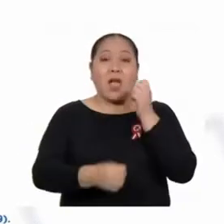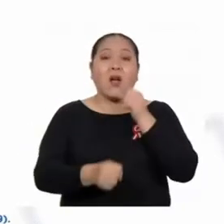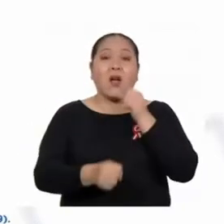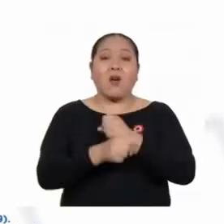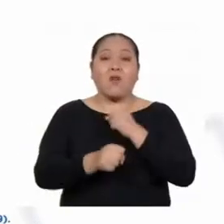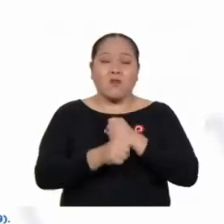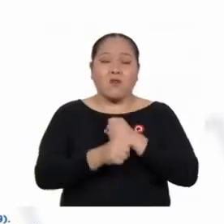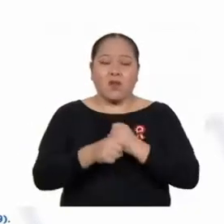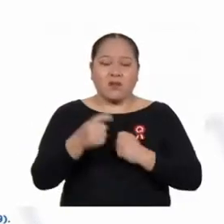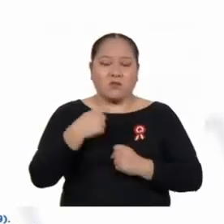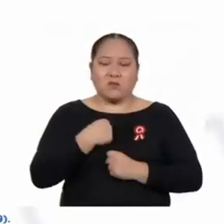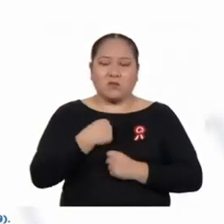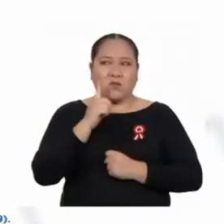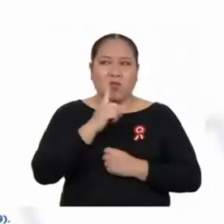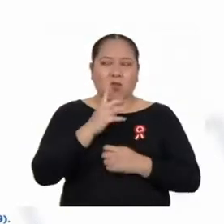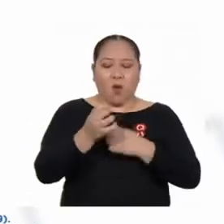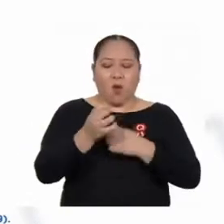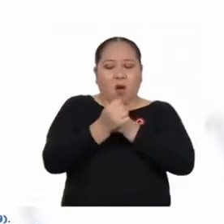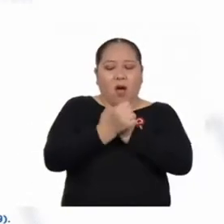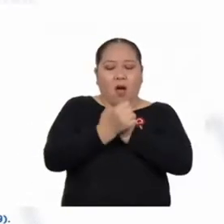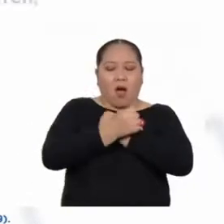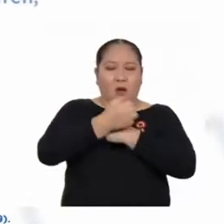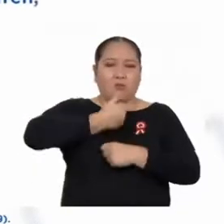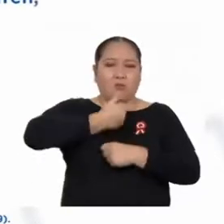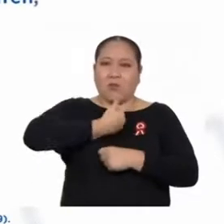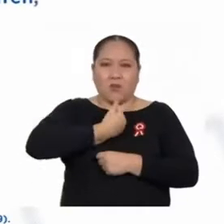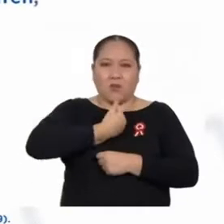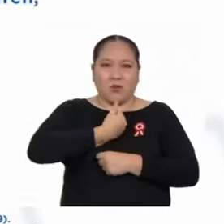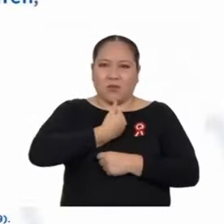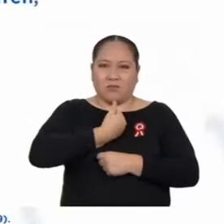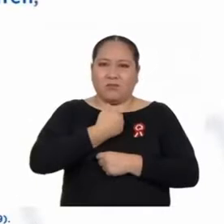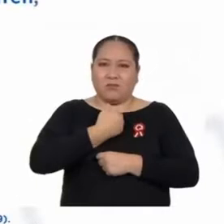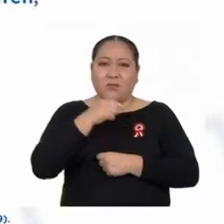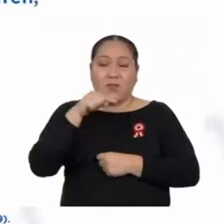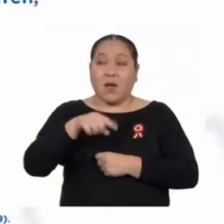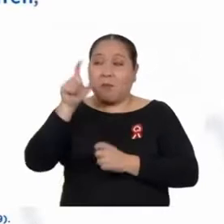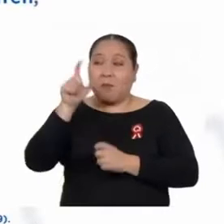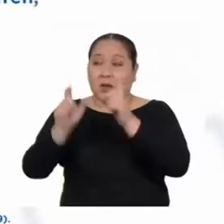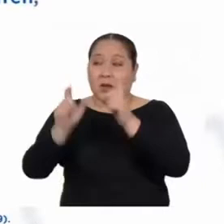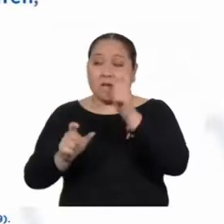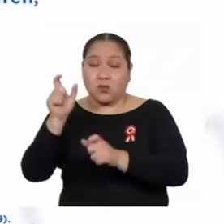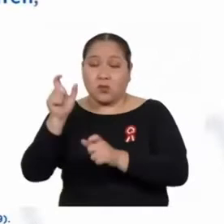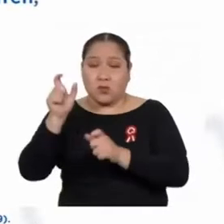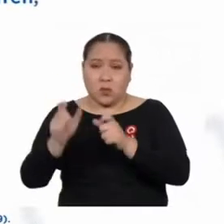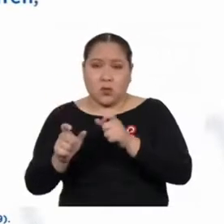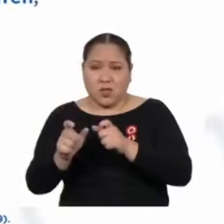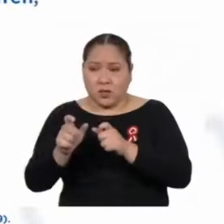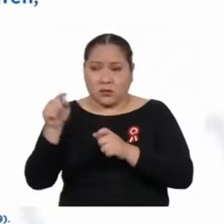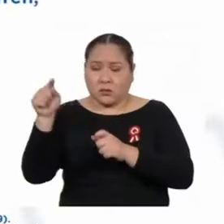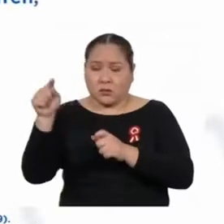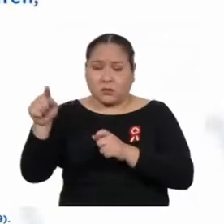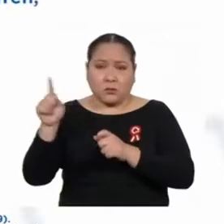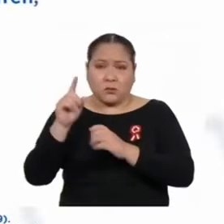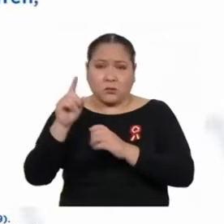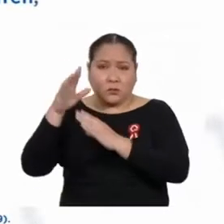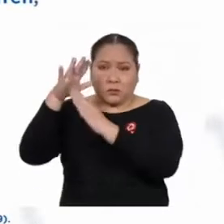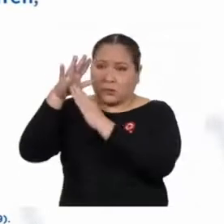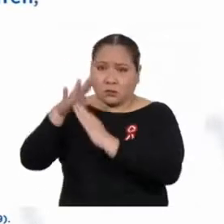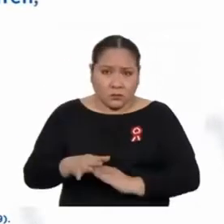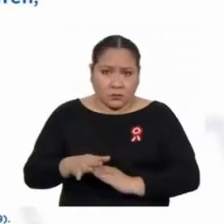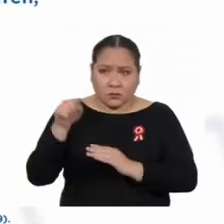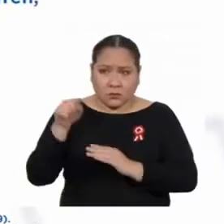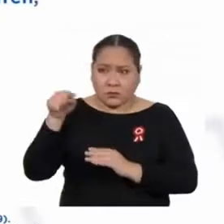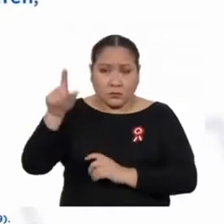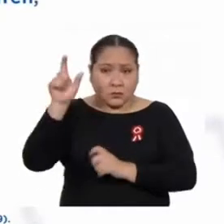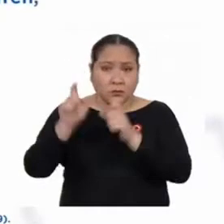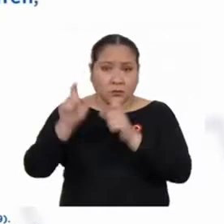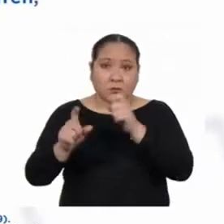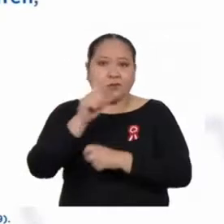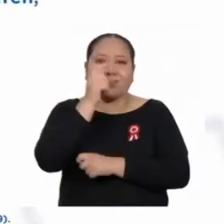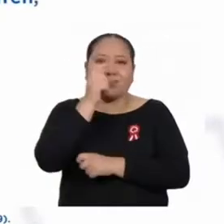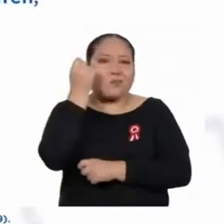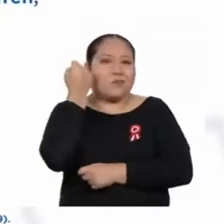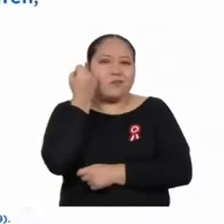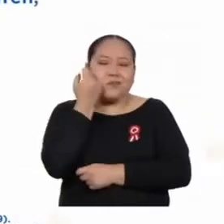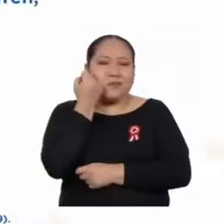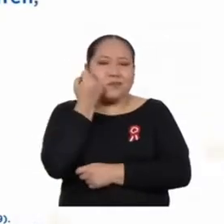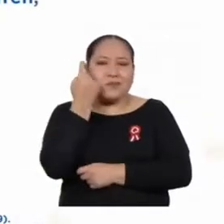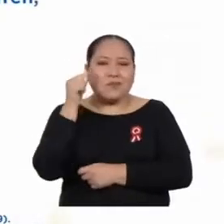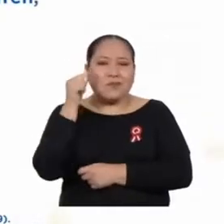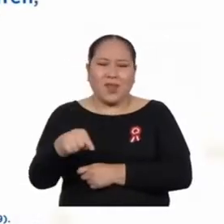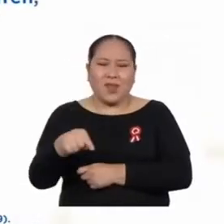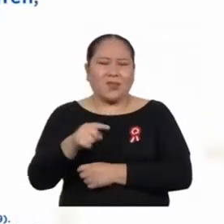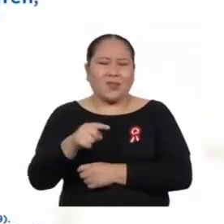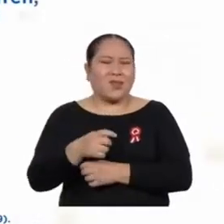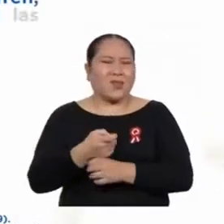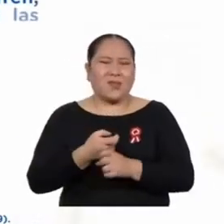no amarse. Las personas que no lo sufren no entienden que es extremadamente